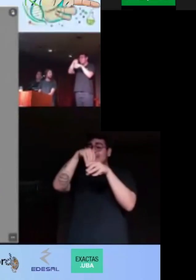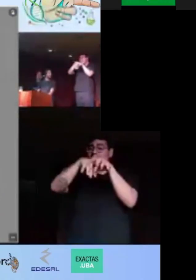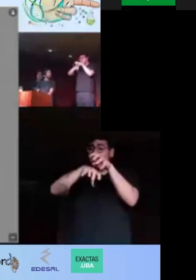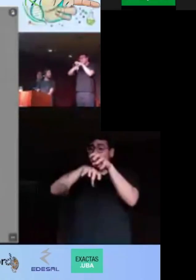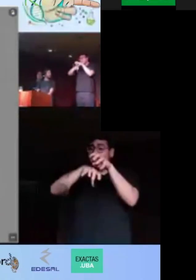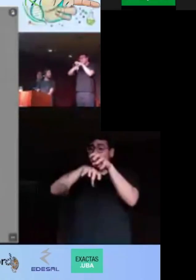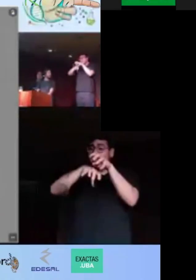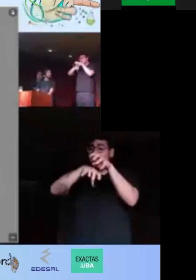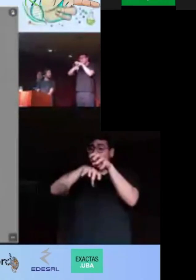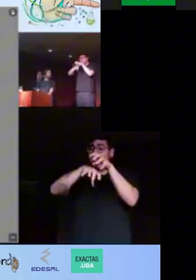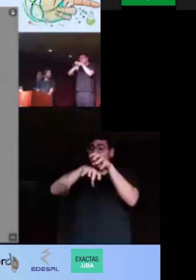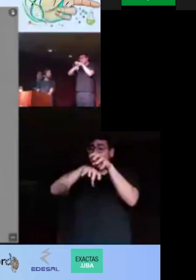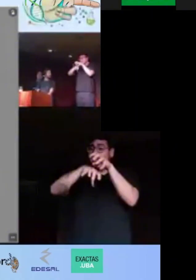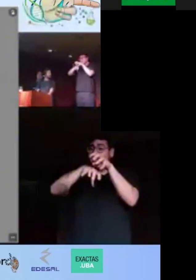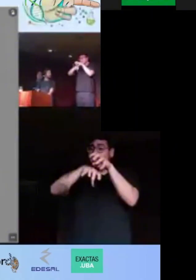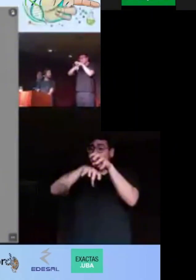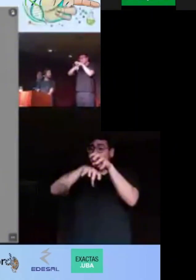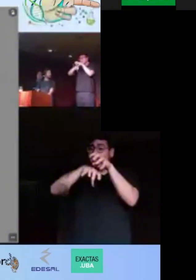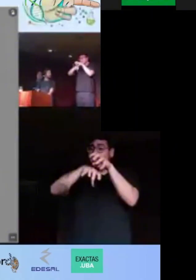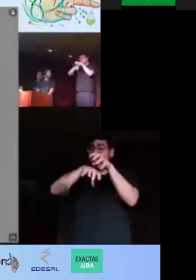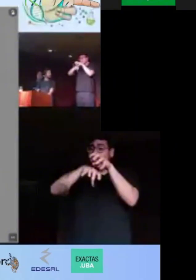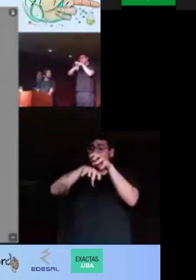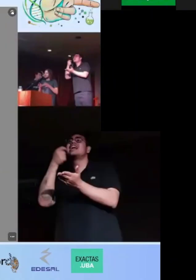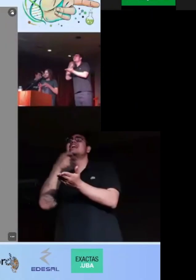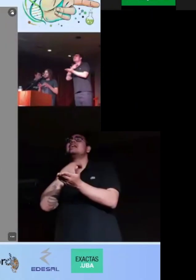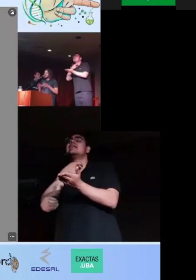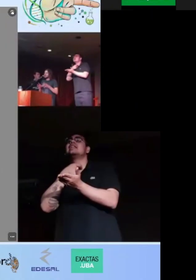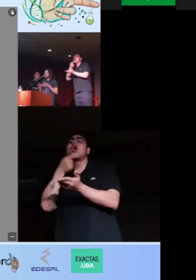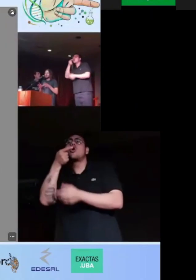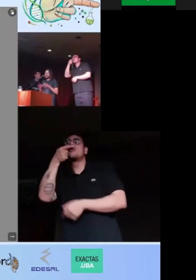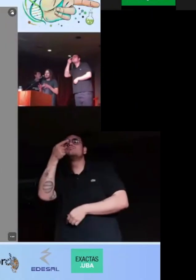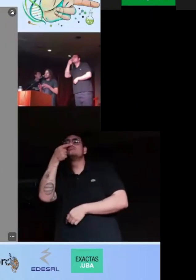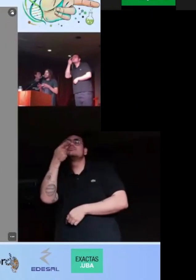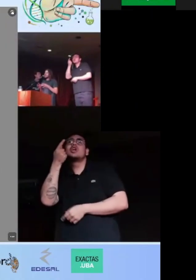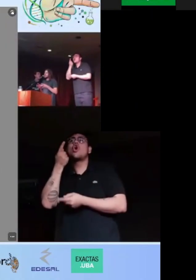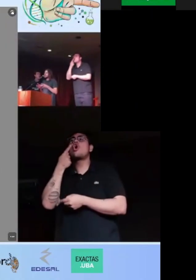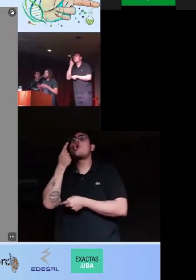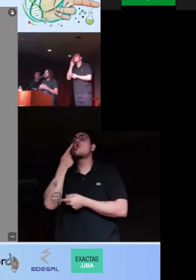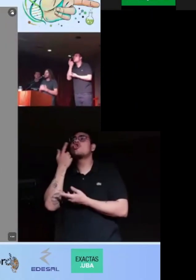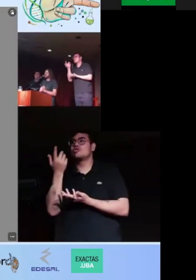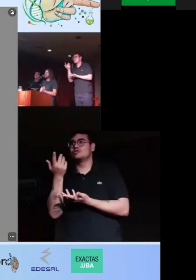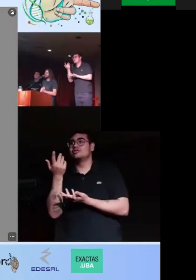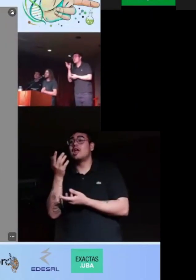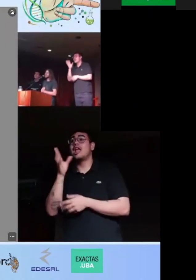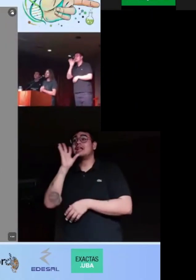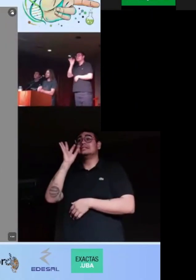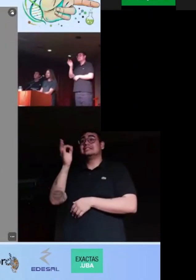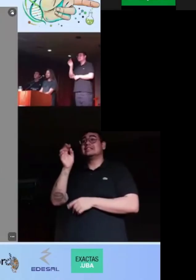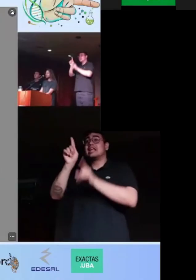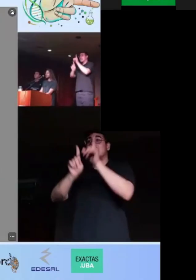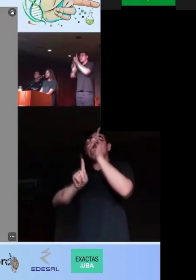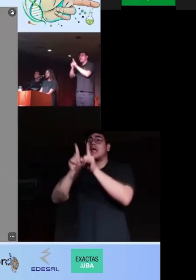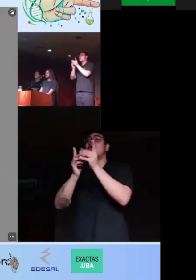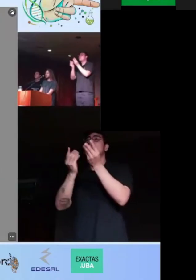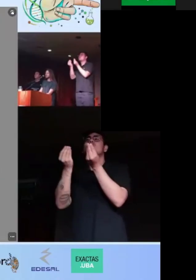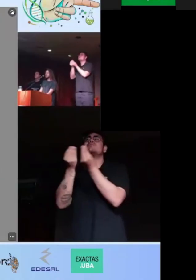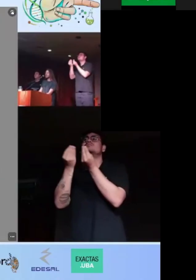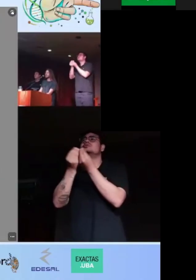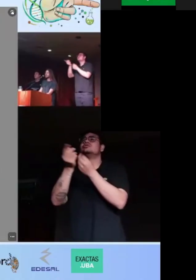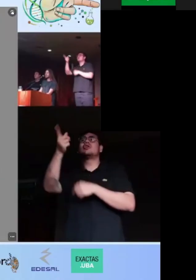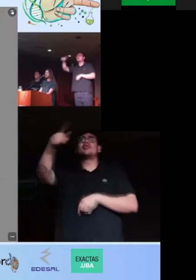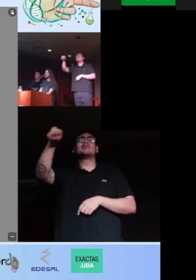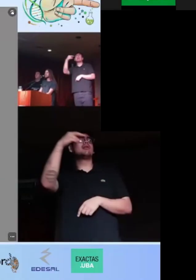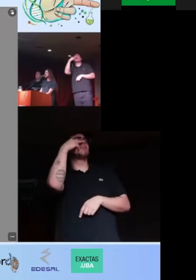física. Disminuir esa brecha comunicacional que sabemos que es altísima. De por sí ya es difícil explicar la física